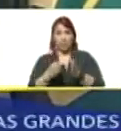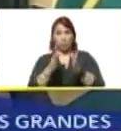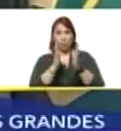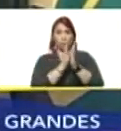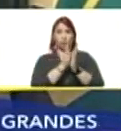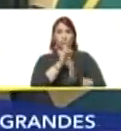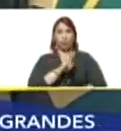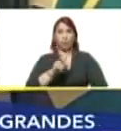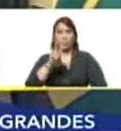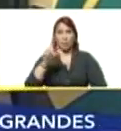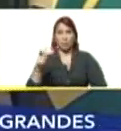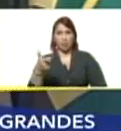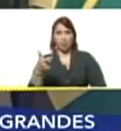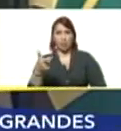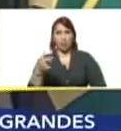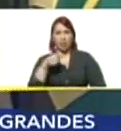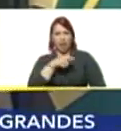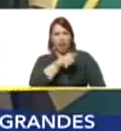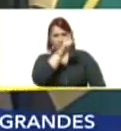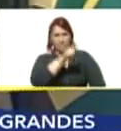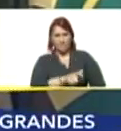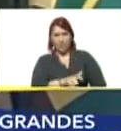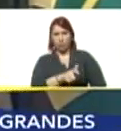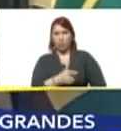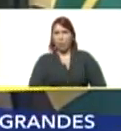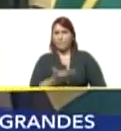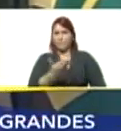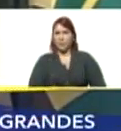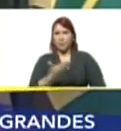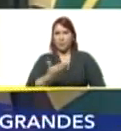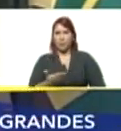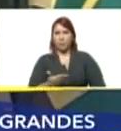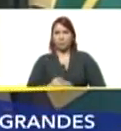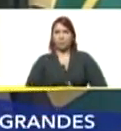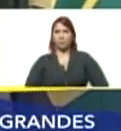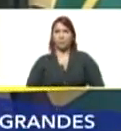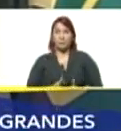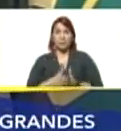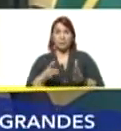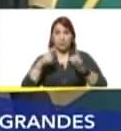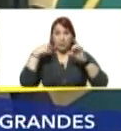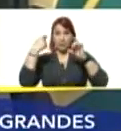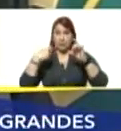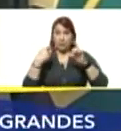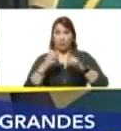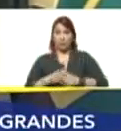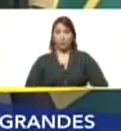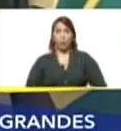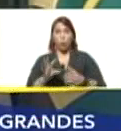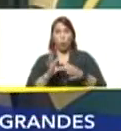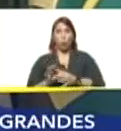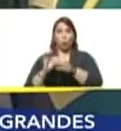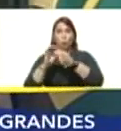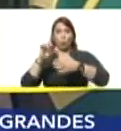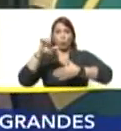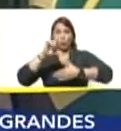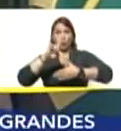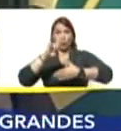actor principal de la gran película de la Unión Latinoamericana